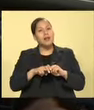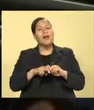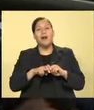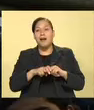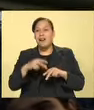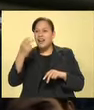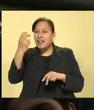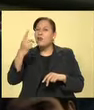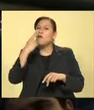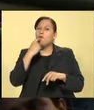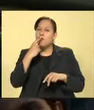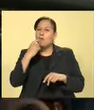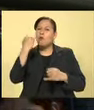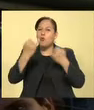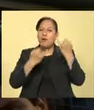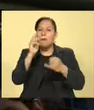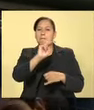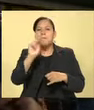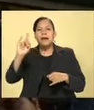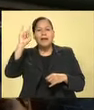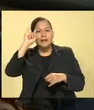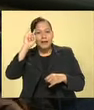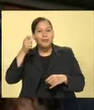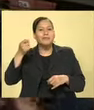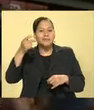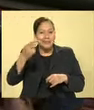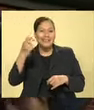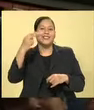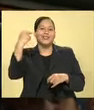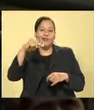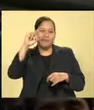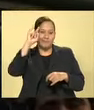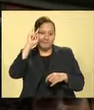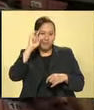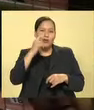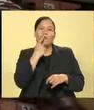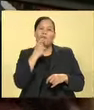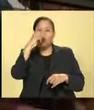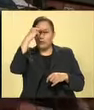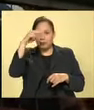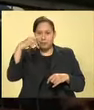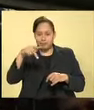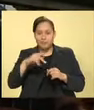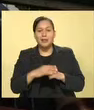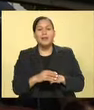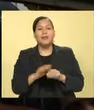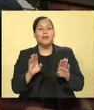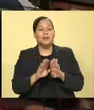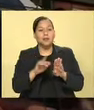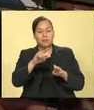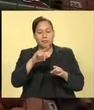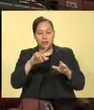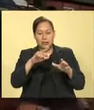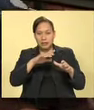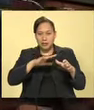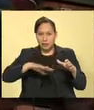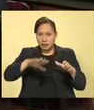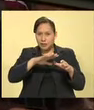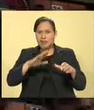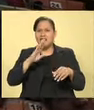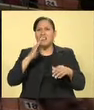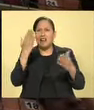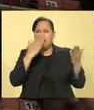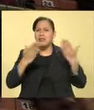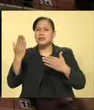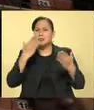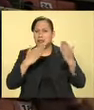estos rojos juegan como diablos. De ahí su nombre, Los Diablos Rojos de México, que es una de las franquicias deportivas más